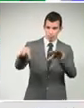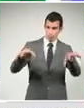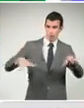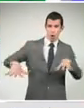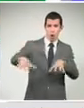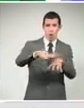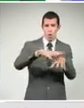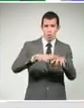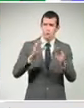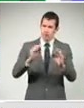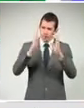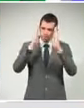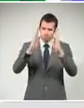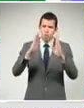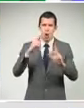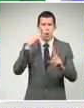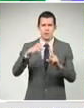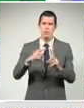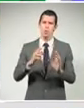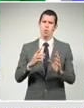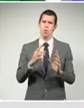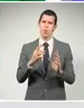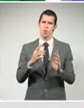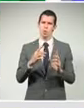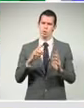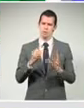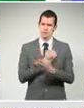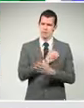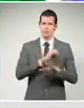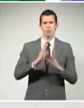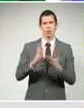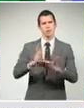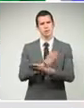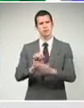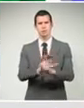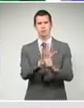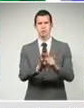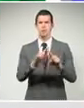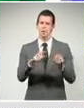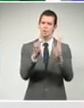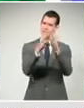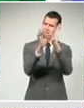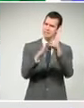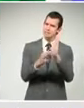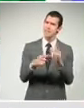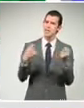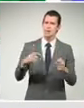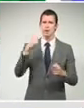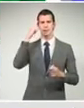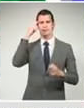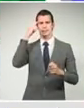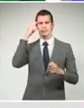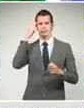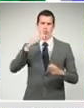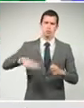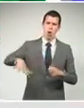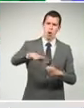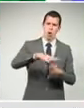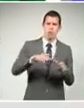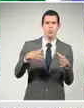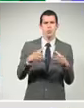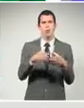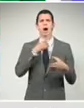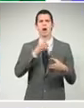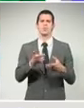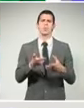un grupo de deficiencias que tenemos que resolver de conjunto por parte de salud, por parte